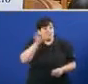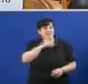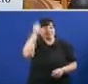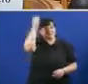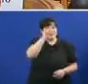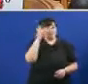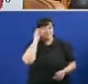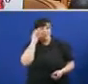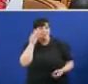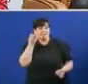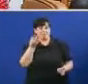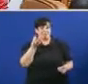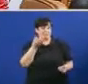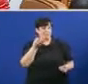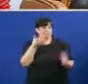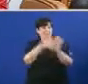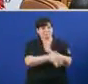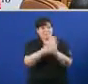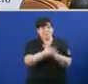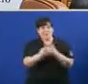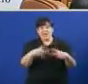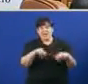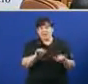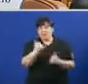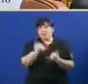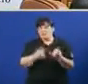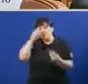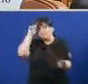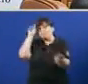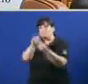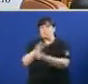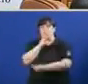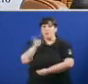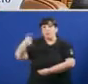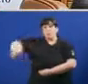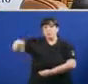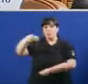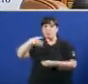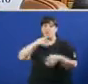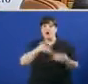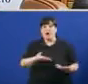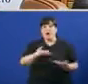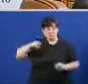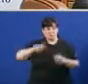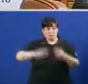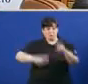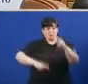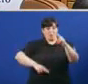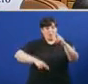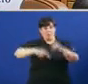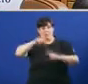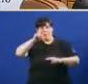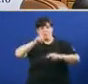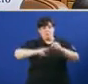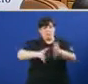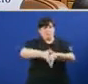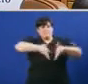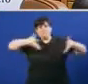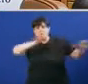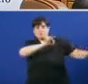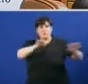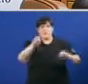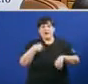galegas. E efectivamente, estou de acordo con vostedes. Vostedes agora teñen que facer favores aos seus amigos. Teñen que construir, pero homens e traballadoras